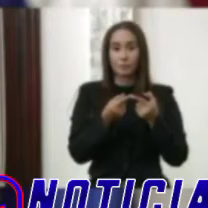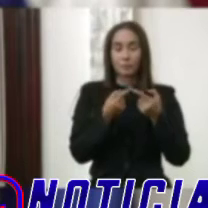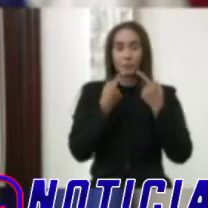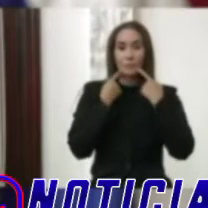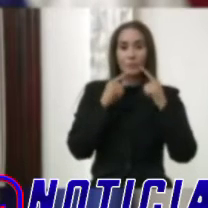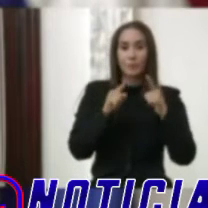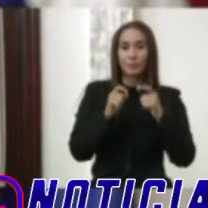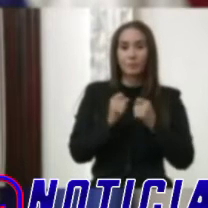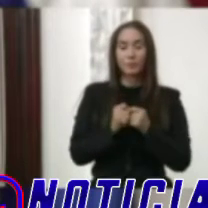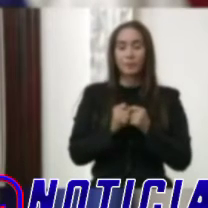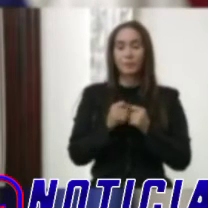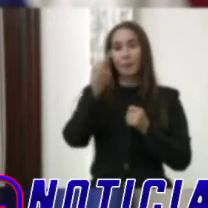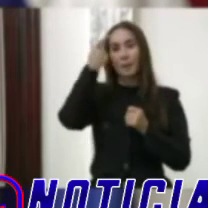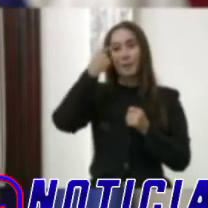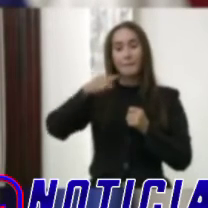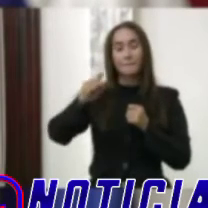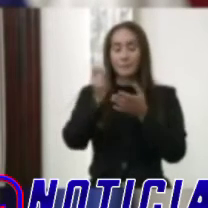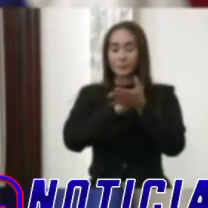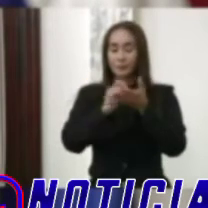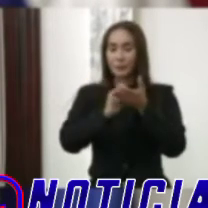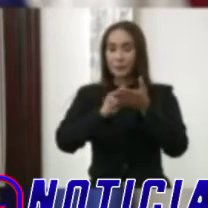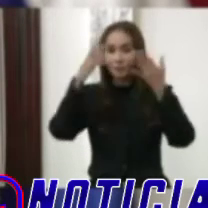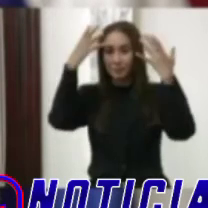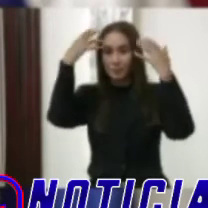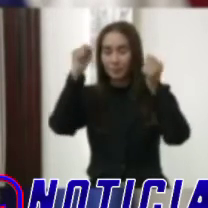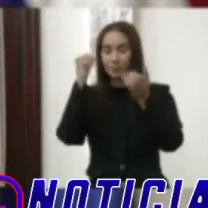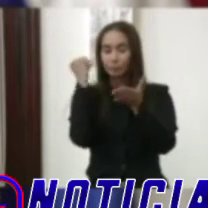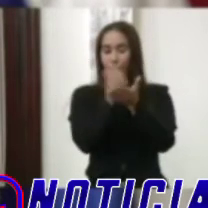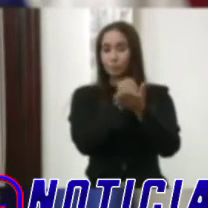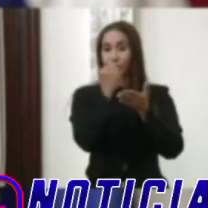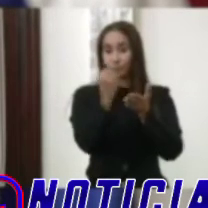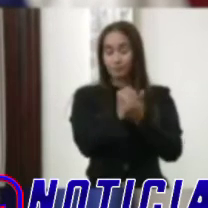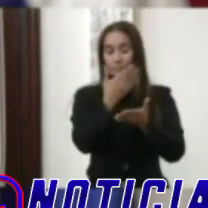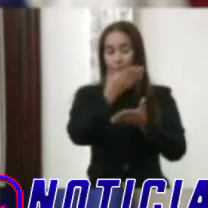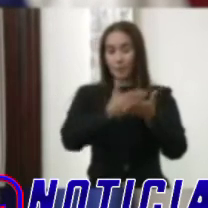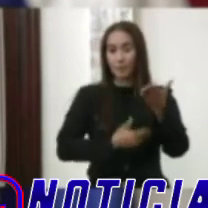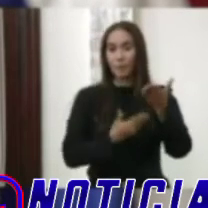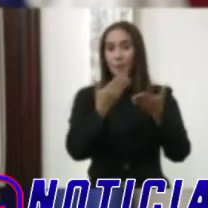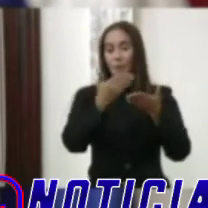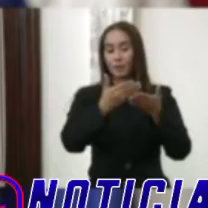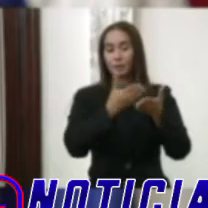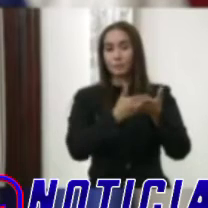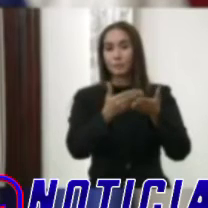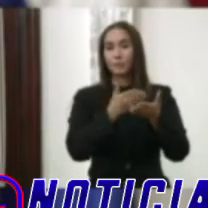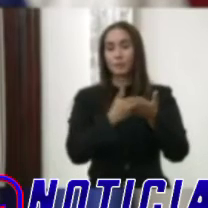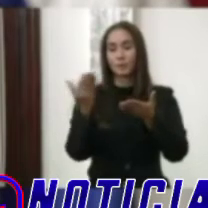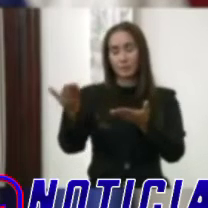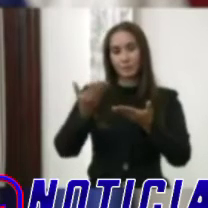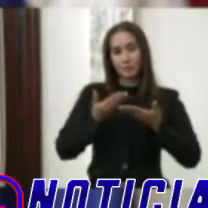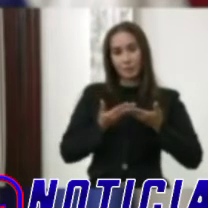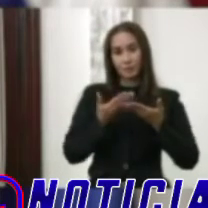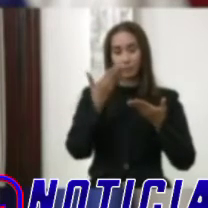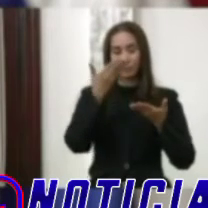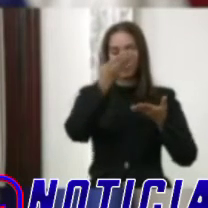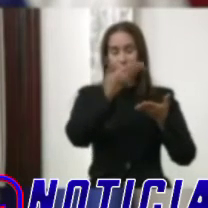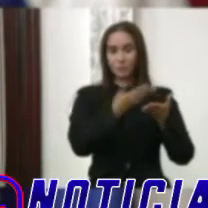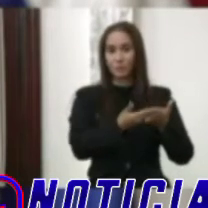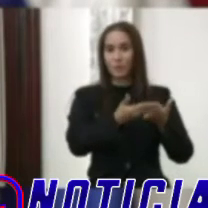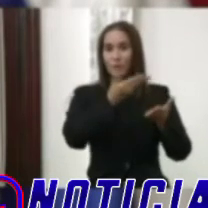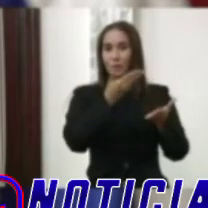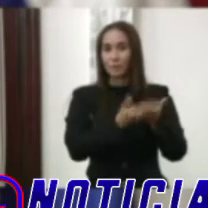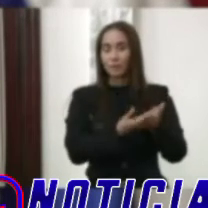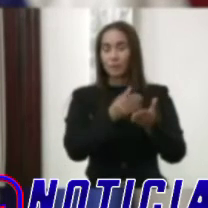Para que su firma quede estampada en ambos documentos, he traído dos unidades de los